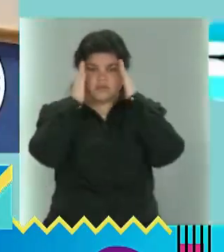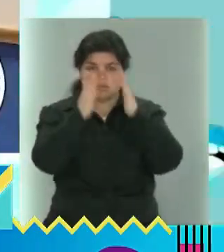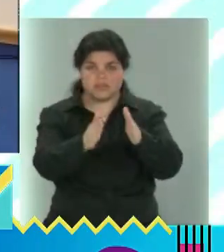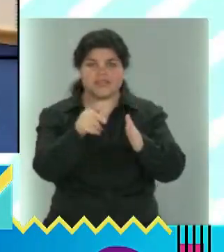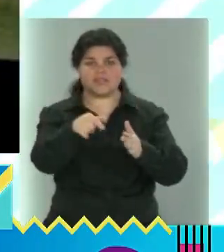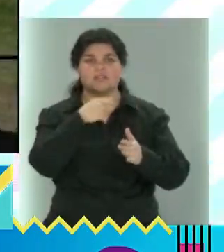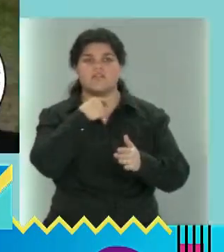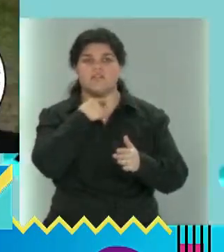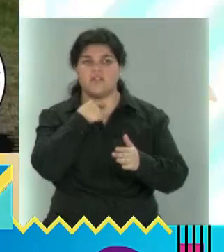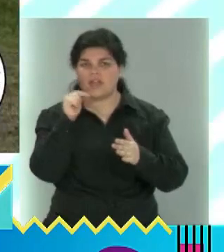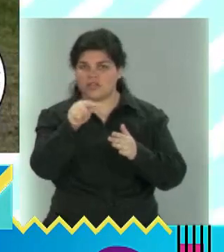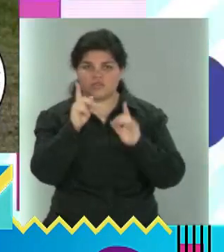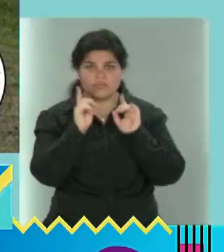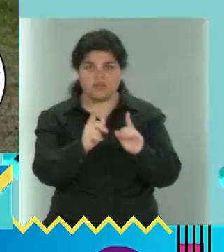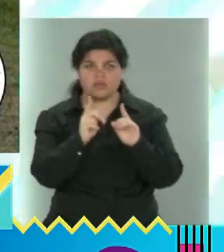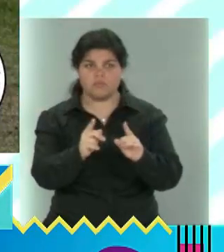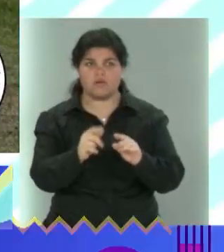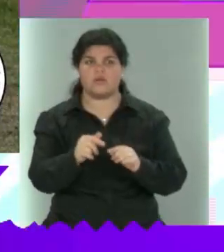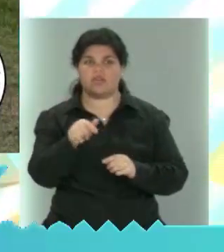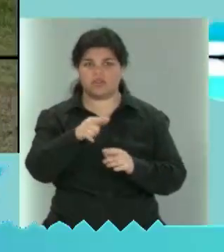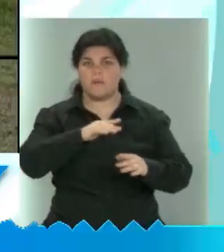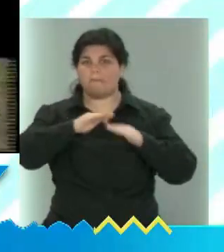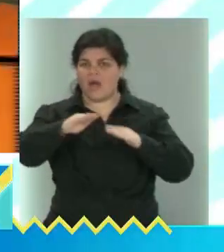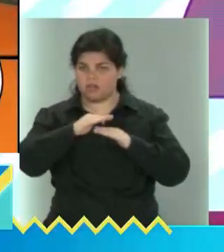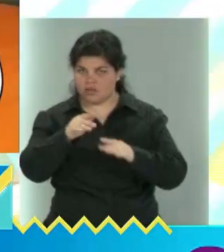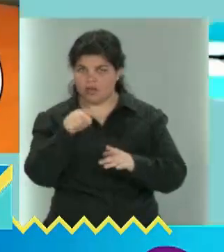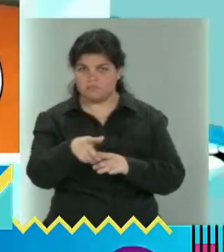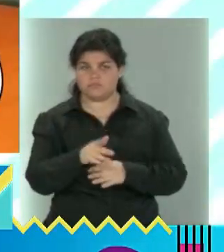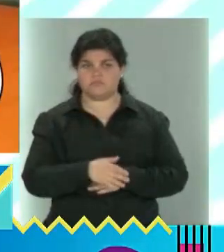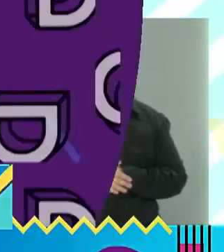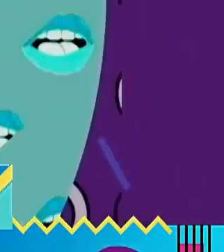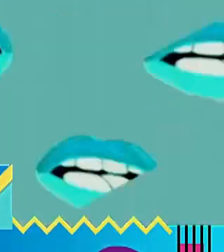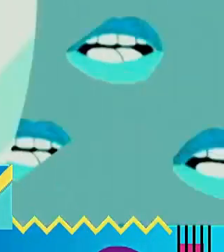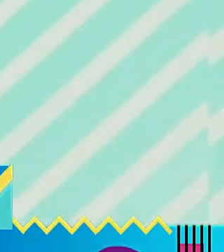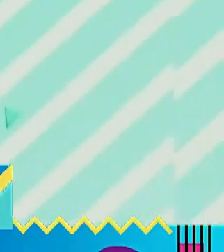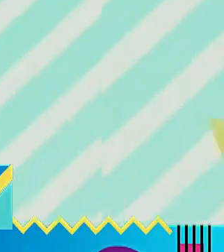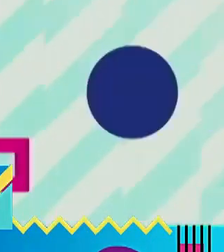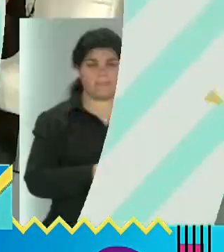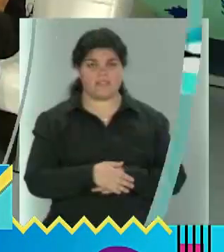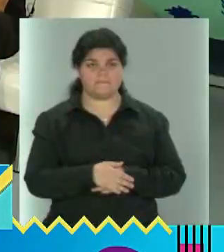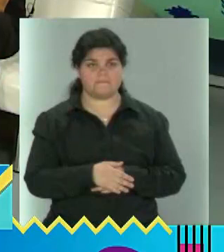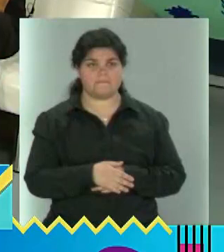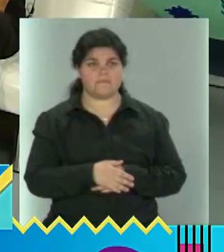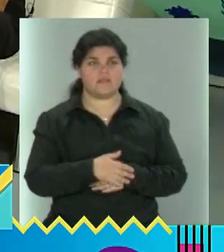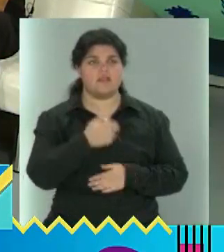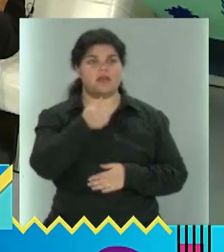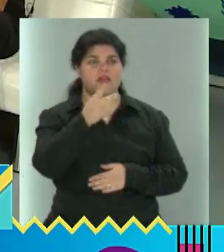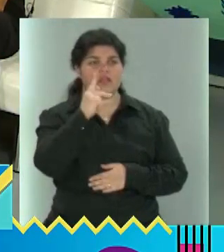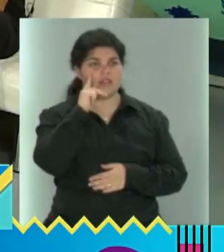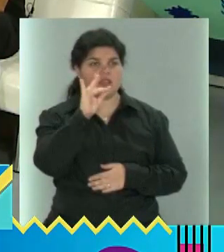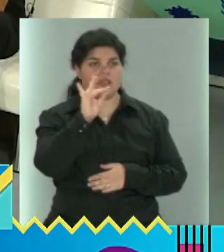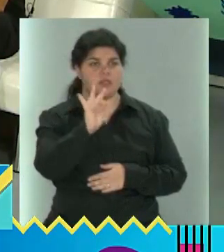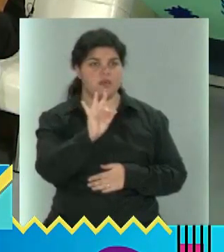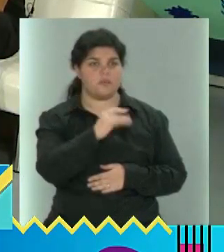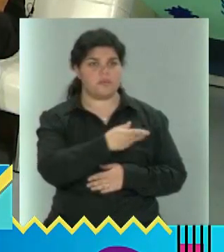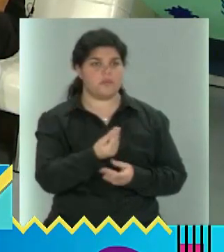parte, porque en eso consta ser un artista marcial. ¿Y en el Aikido? El Aikido, bueno,